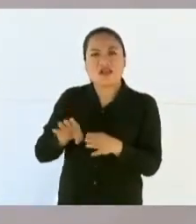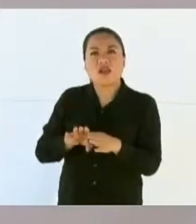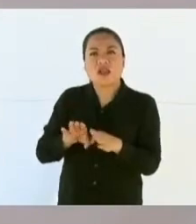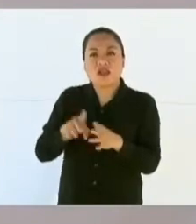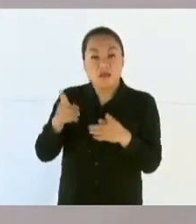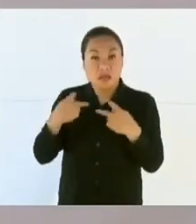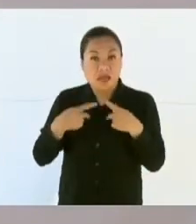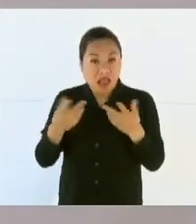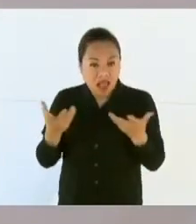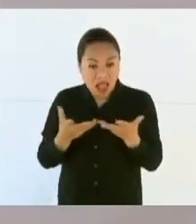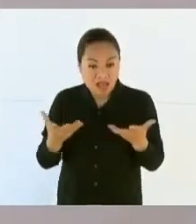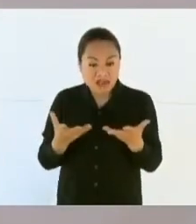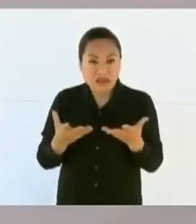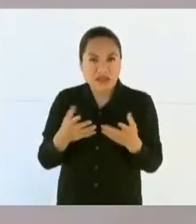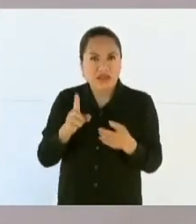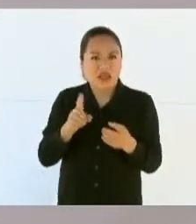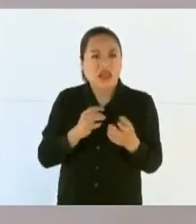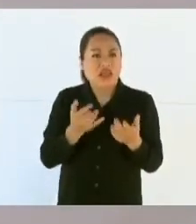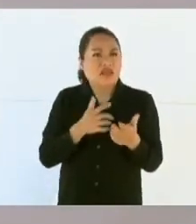deslindadoras